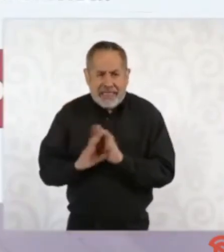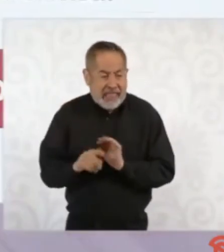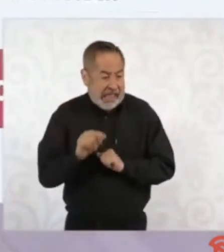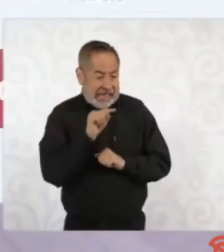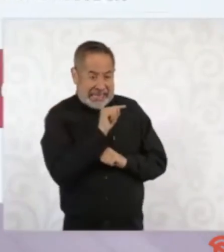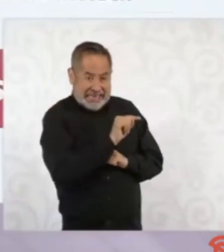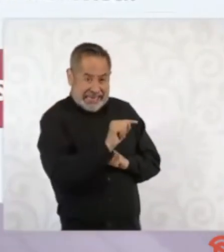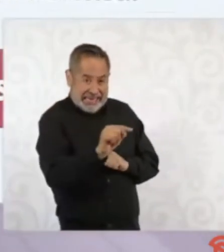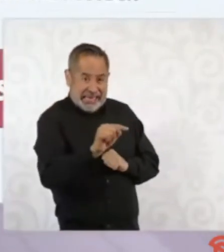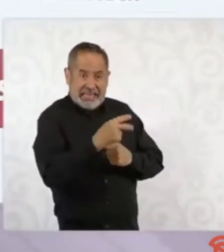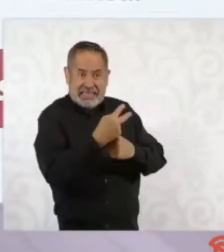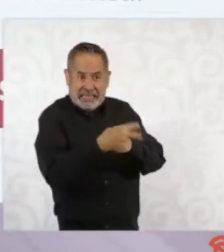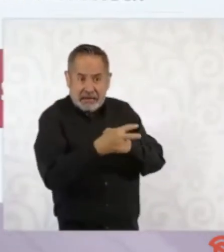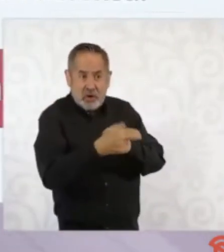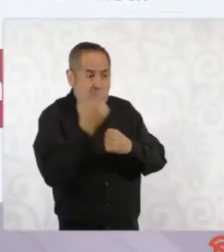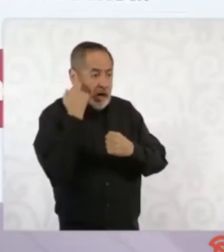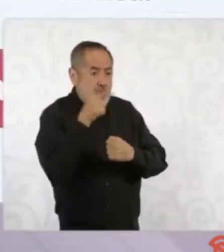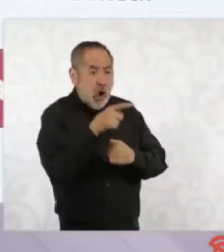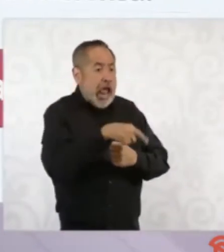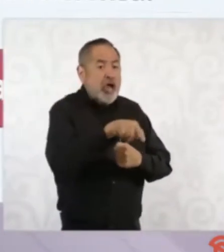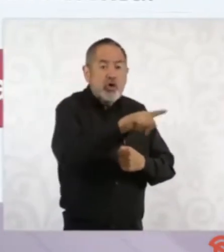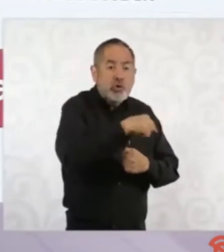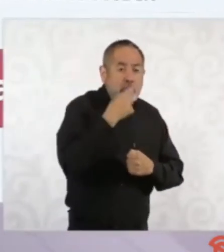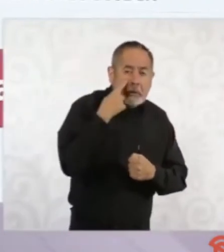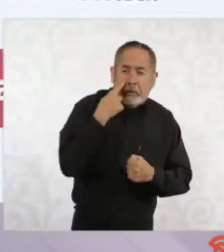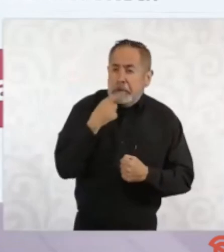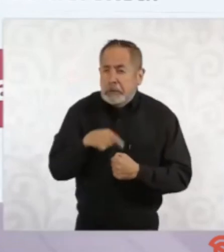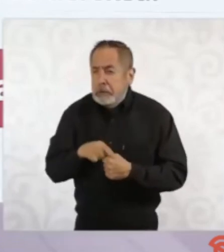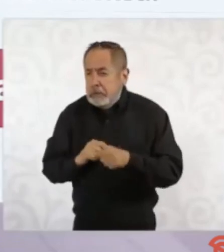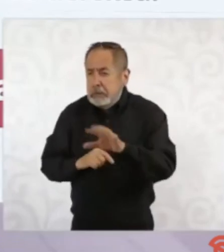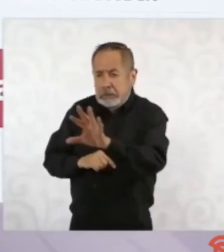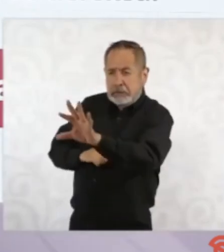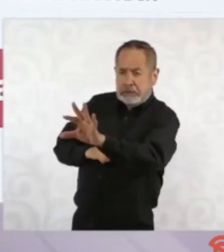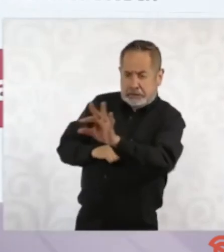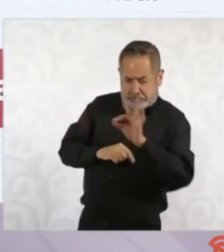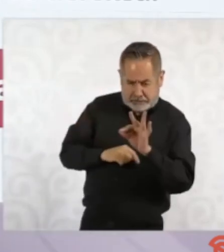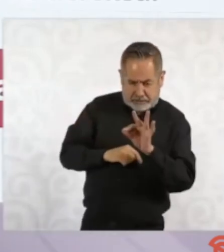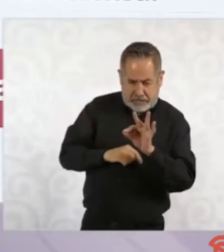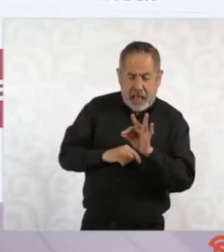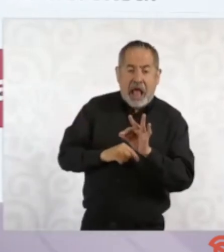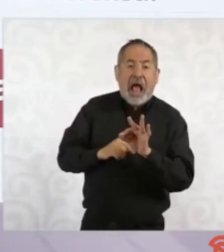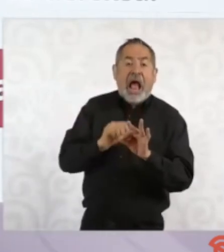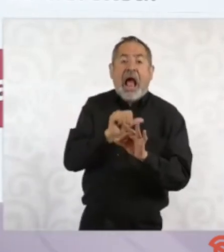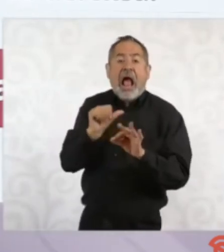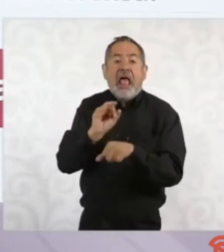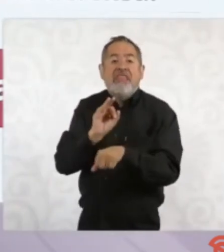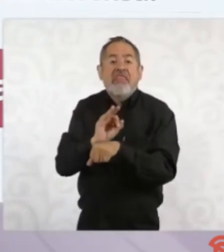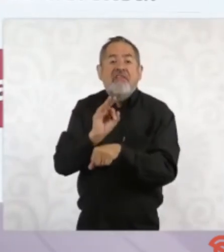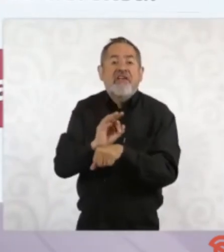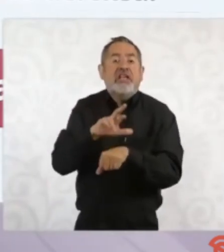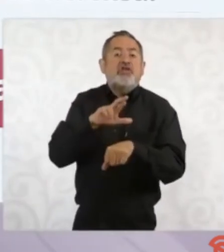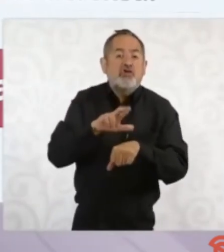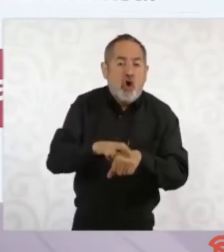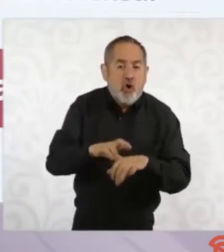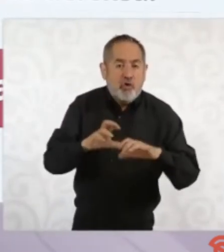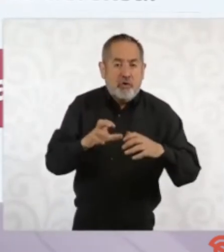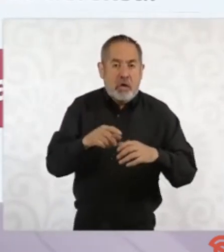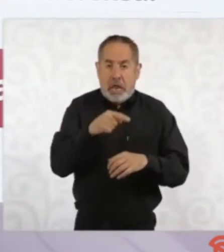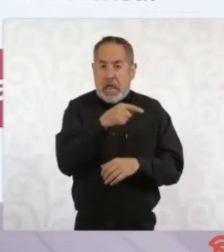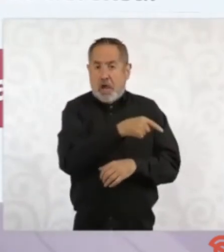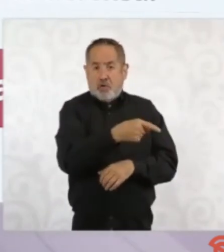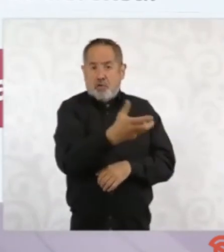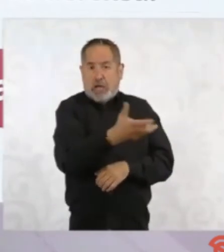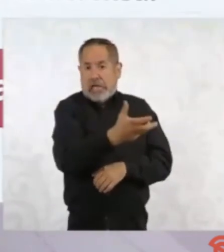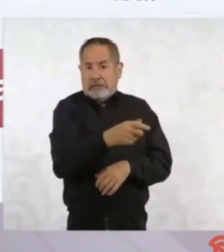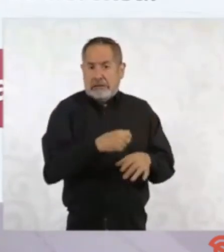la que determina y nombra a quien será su defensor de audiencias. Ellos mismos nombran a